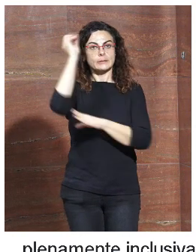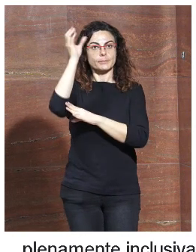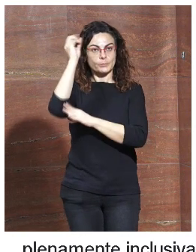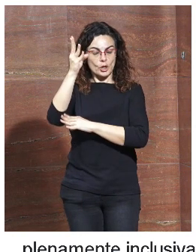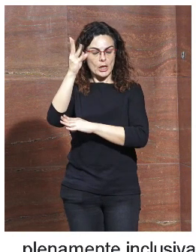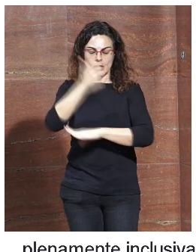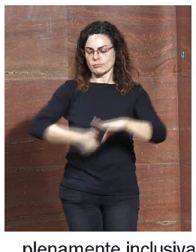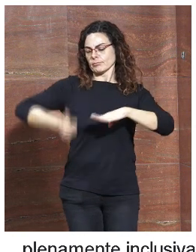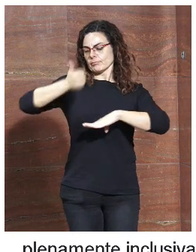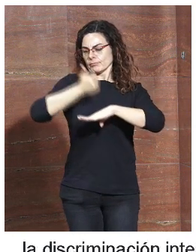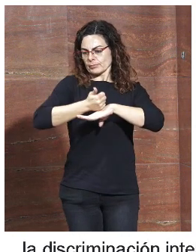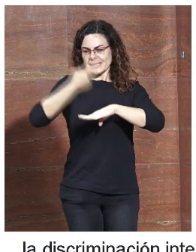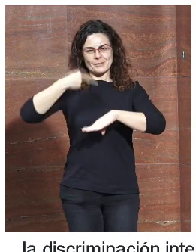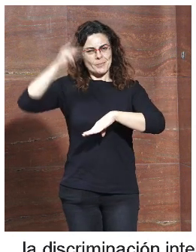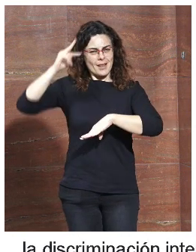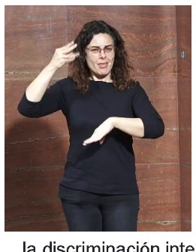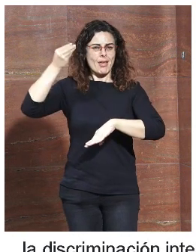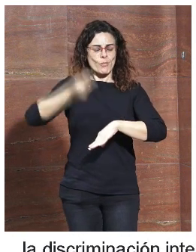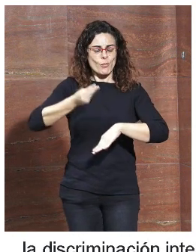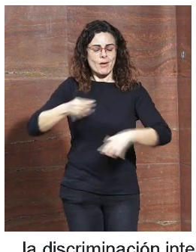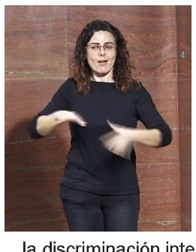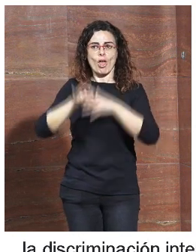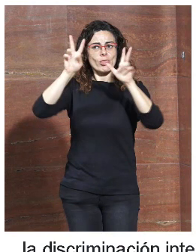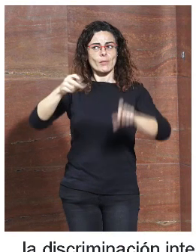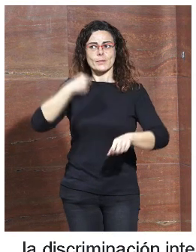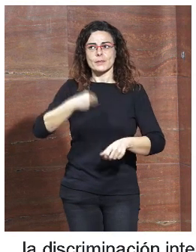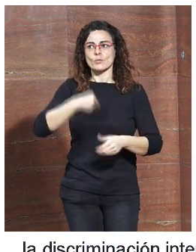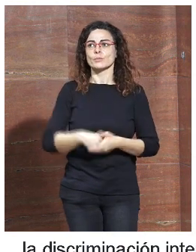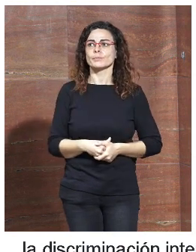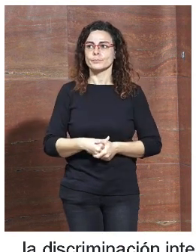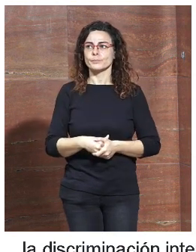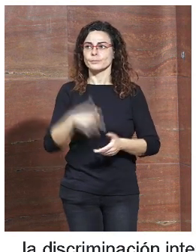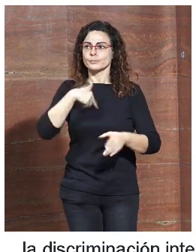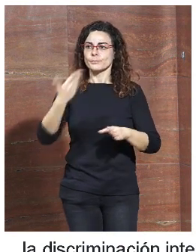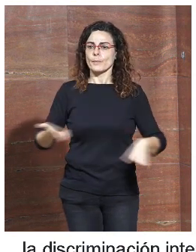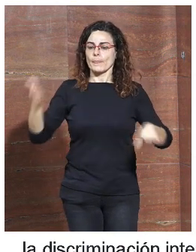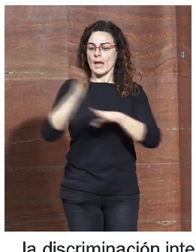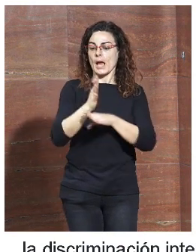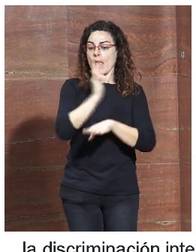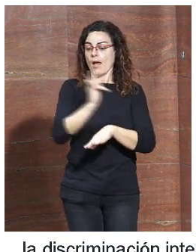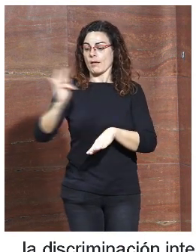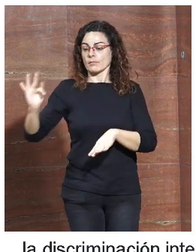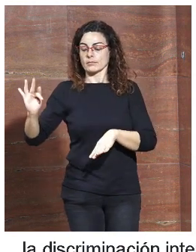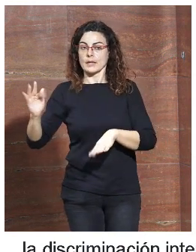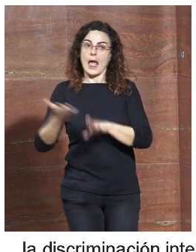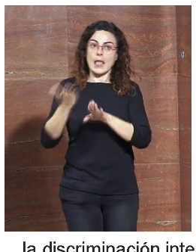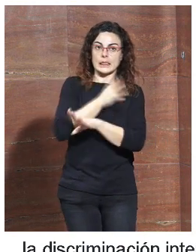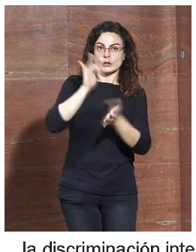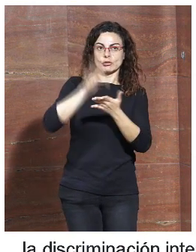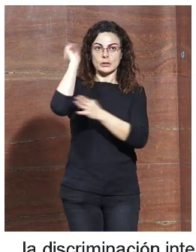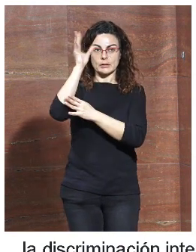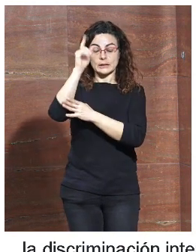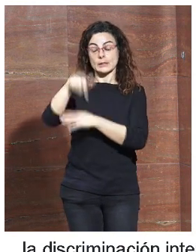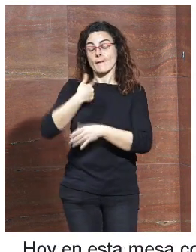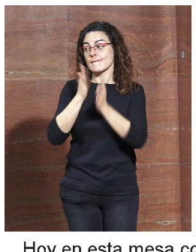de alto nivel, gran experiencia y conocimientos en la materia. Voy a presentar a cada una de ellas antes de su exposición y les